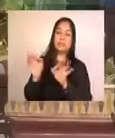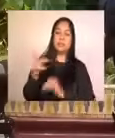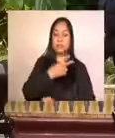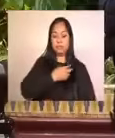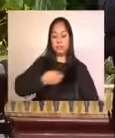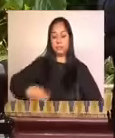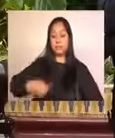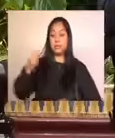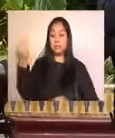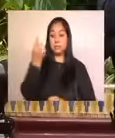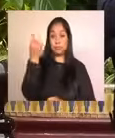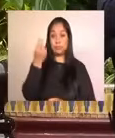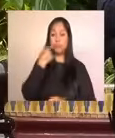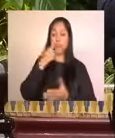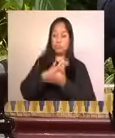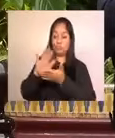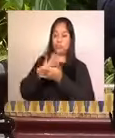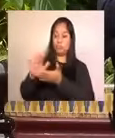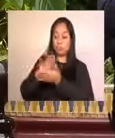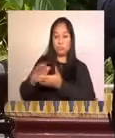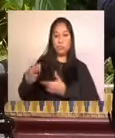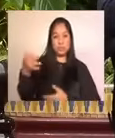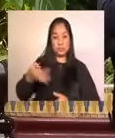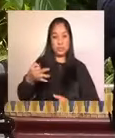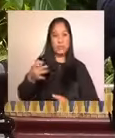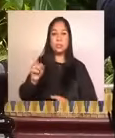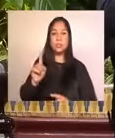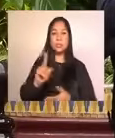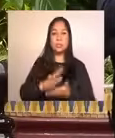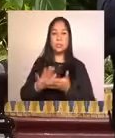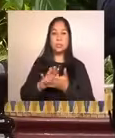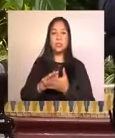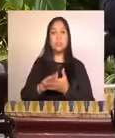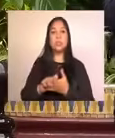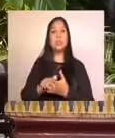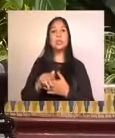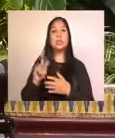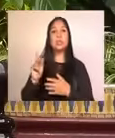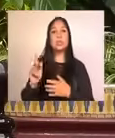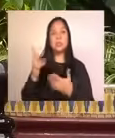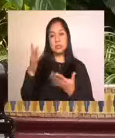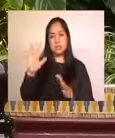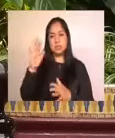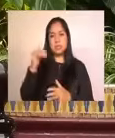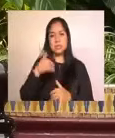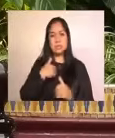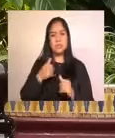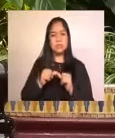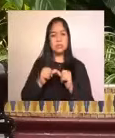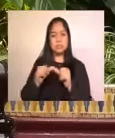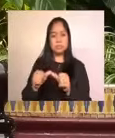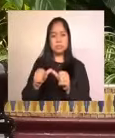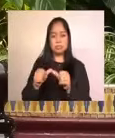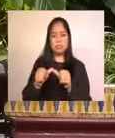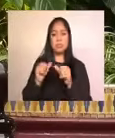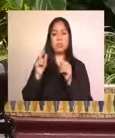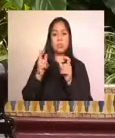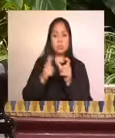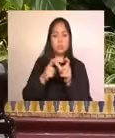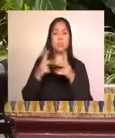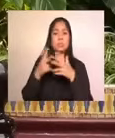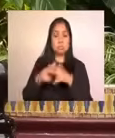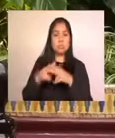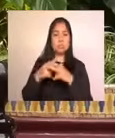priorizará que sea un gasto adecuado y no ejecución, ¿se va a continuar con el mecanismo que